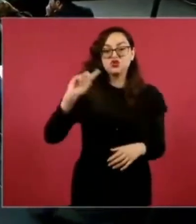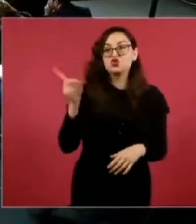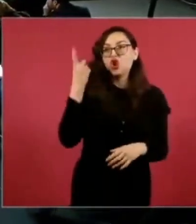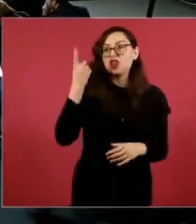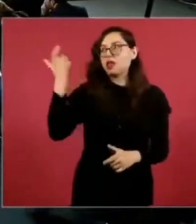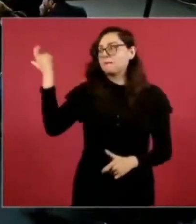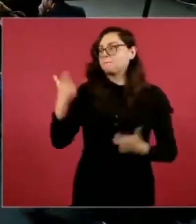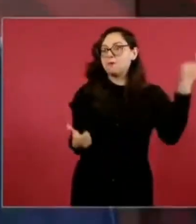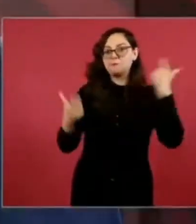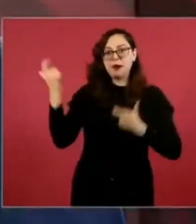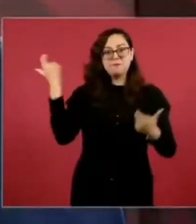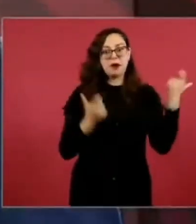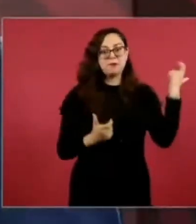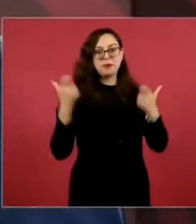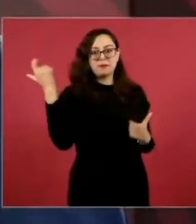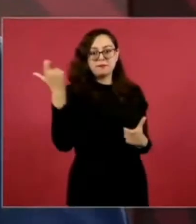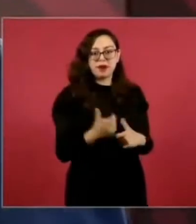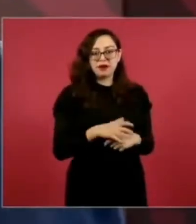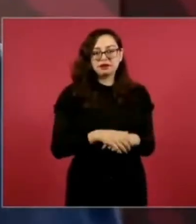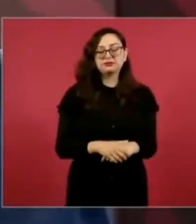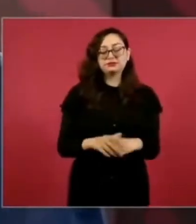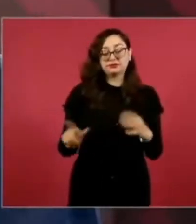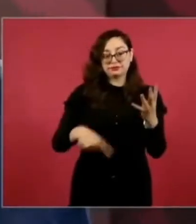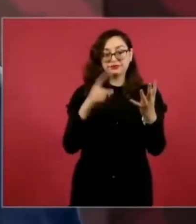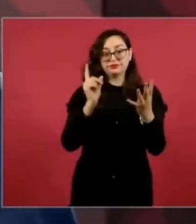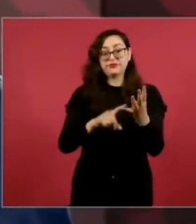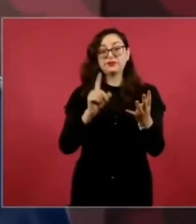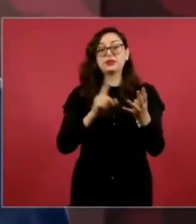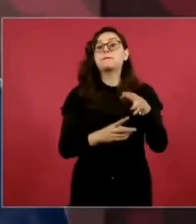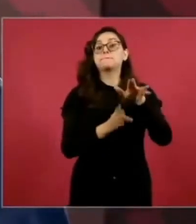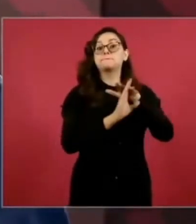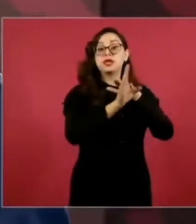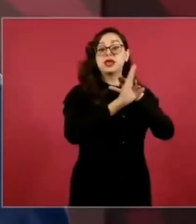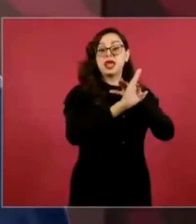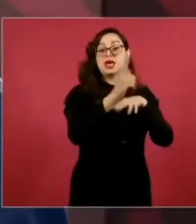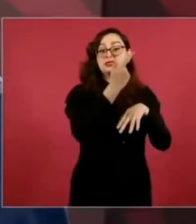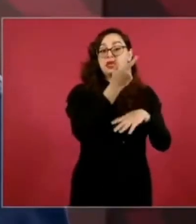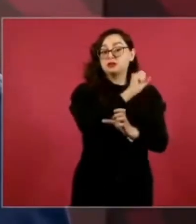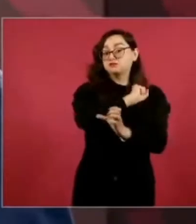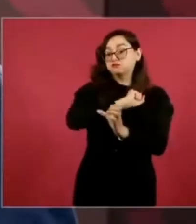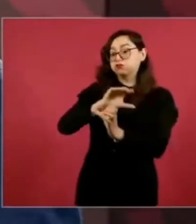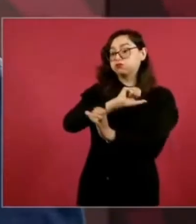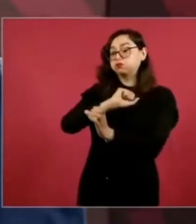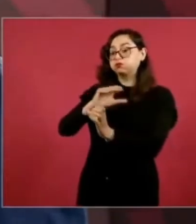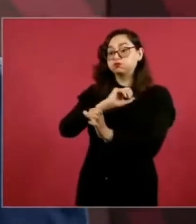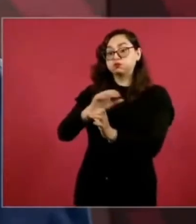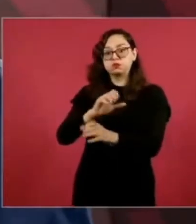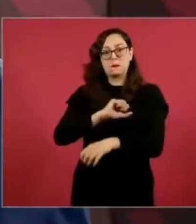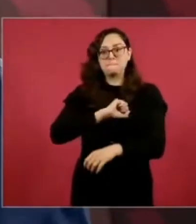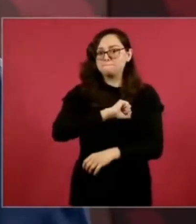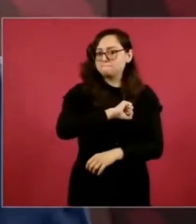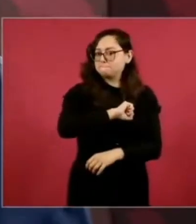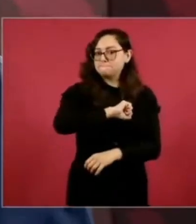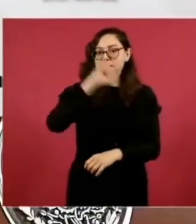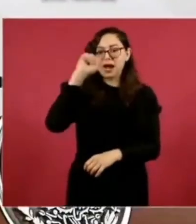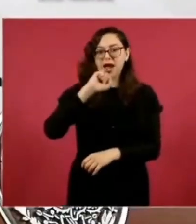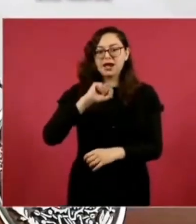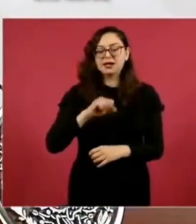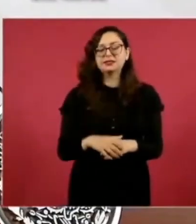Récord, ya lo vimos, en remesas. Este año vamos a llegar, calculo, a